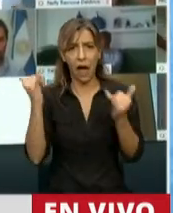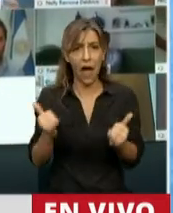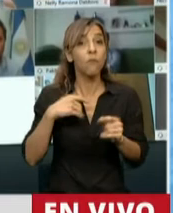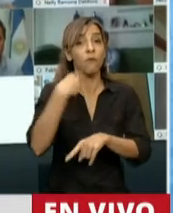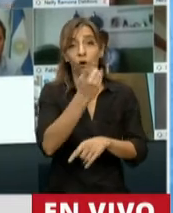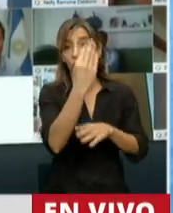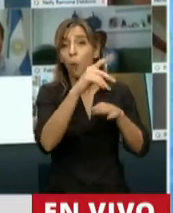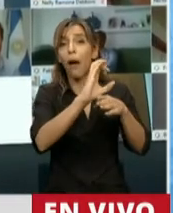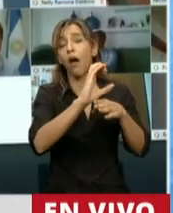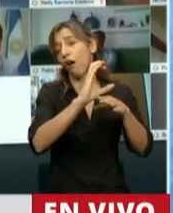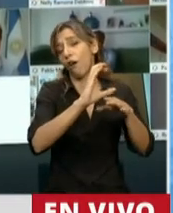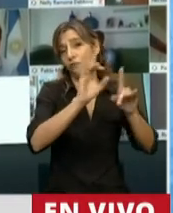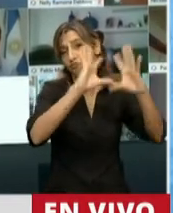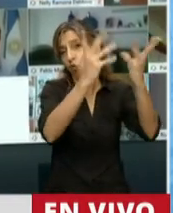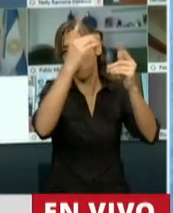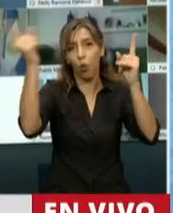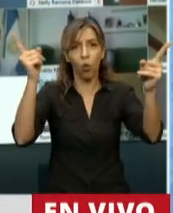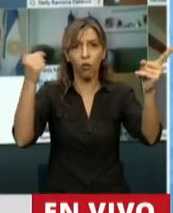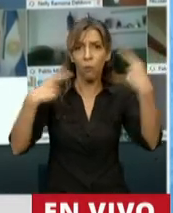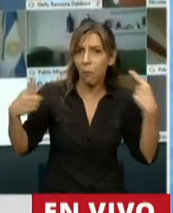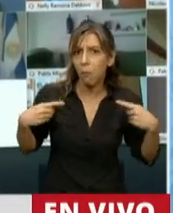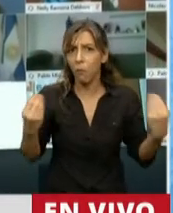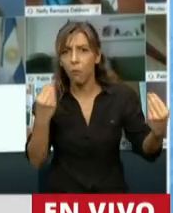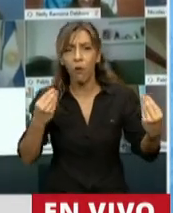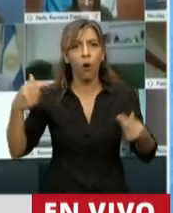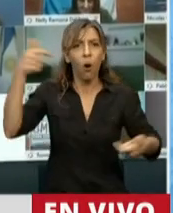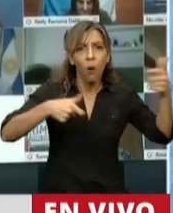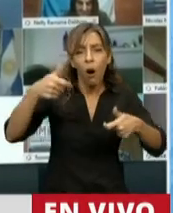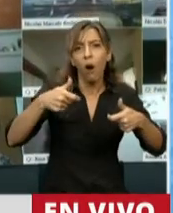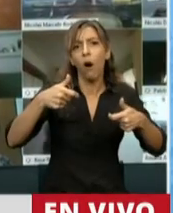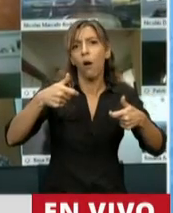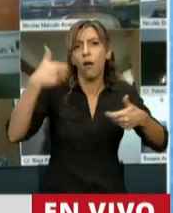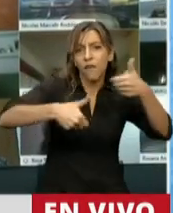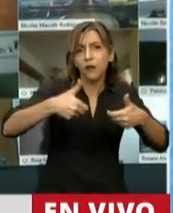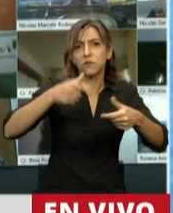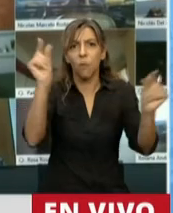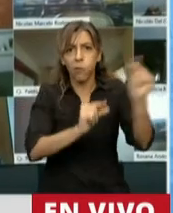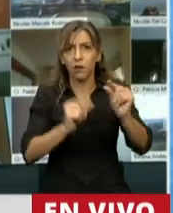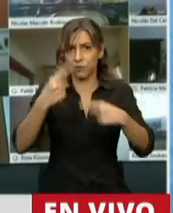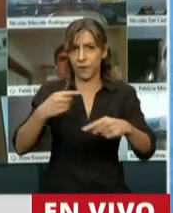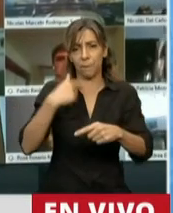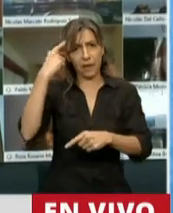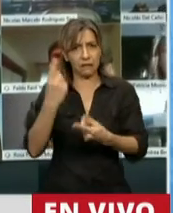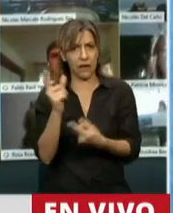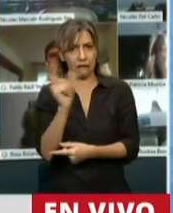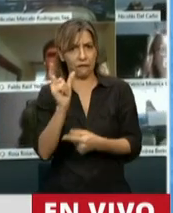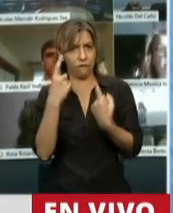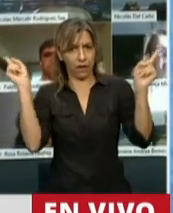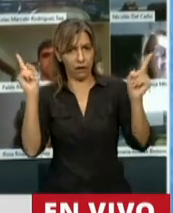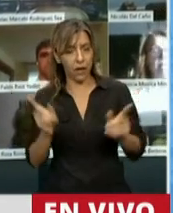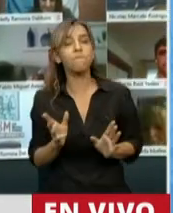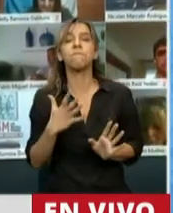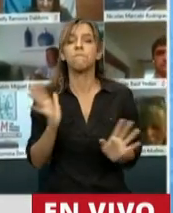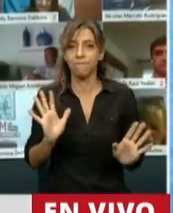internacionales y fondos de inversión con carteras de deuda argentina con legislación extranjera, esperando recibir un trato preferencial en